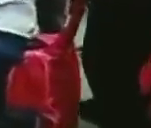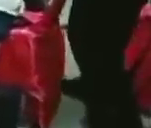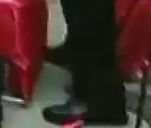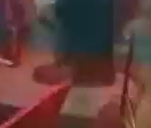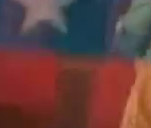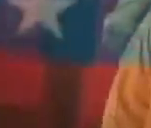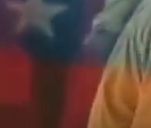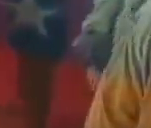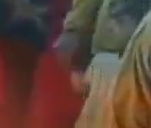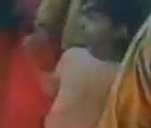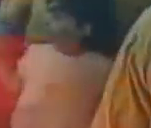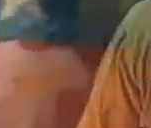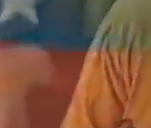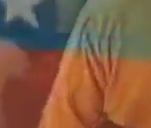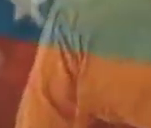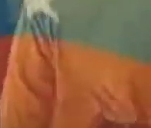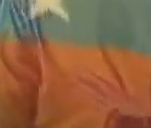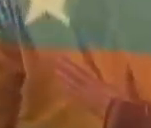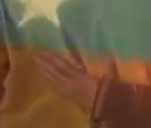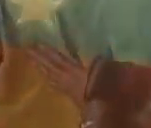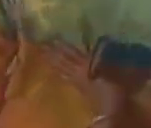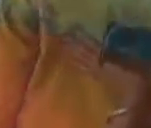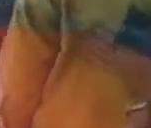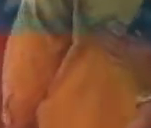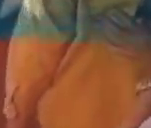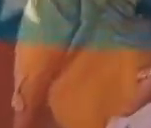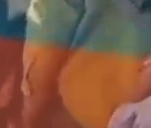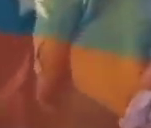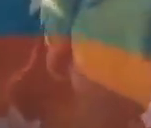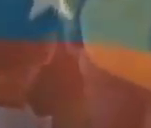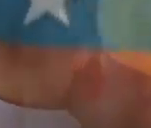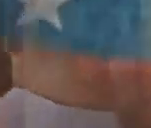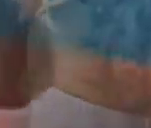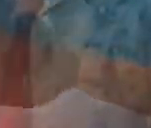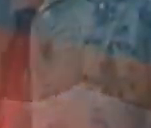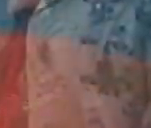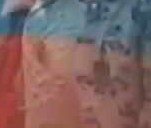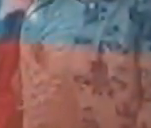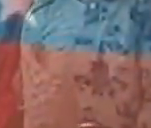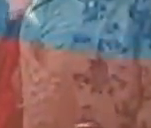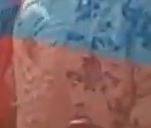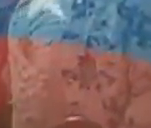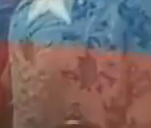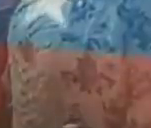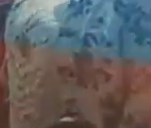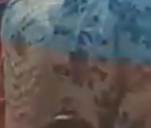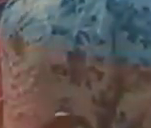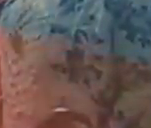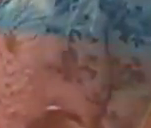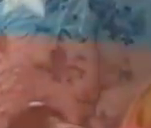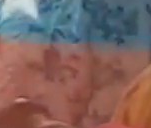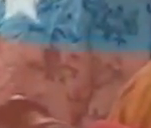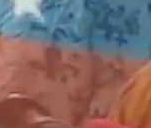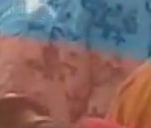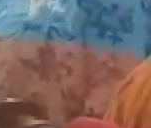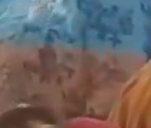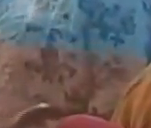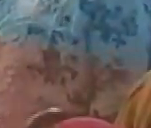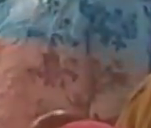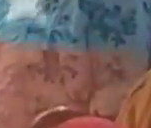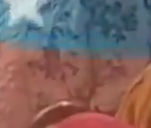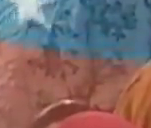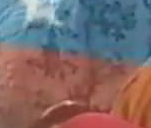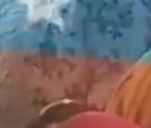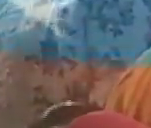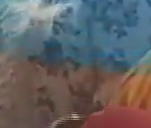5.468 puntos en todo el territorio nacional para esta importante jornada de vacunación. Asimismo,